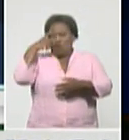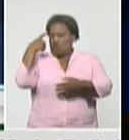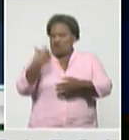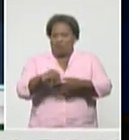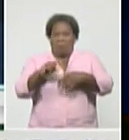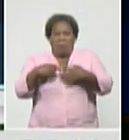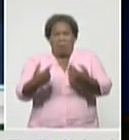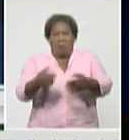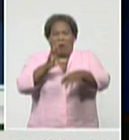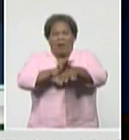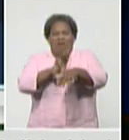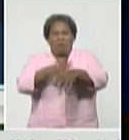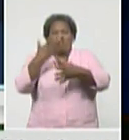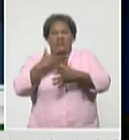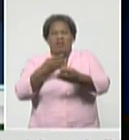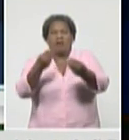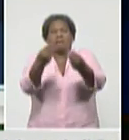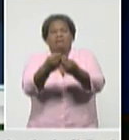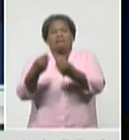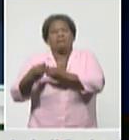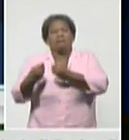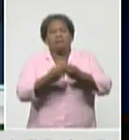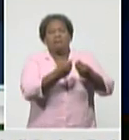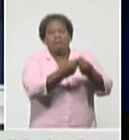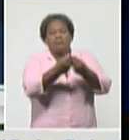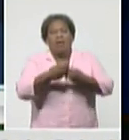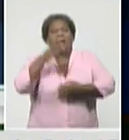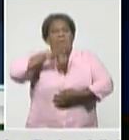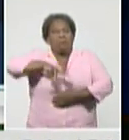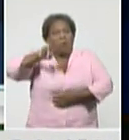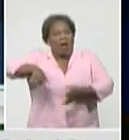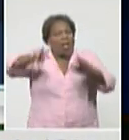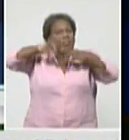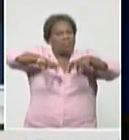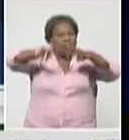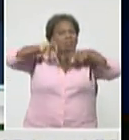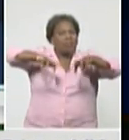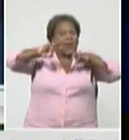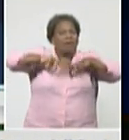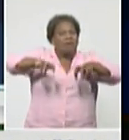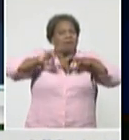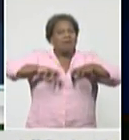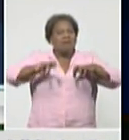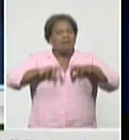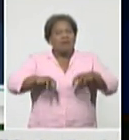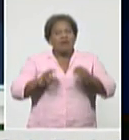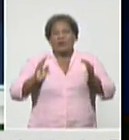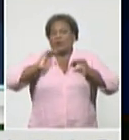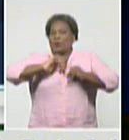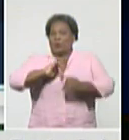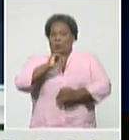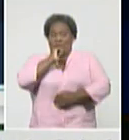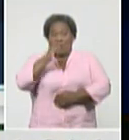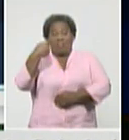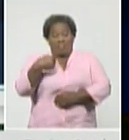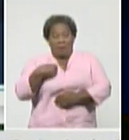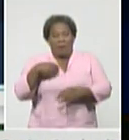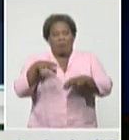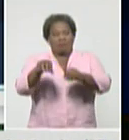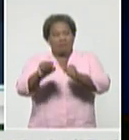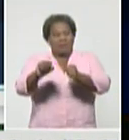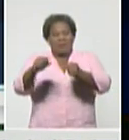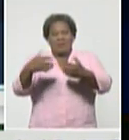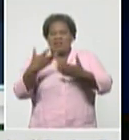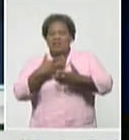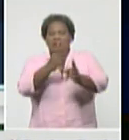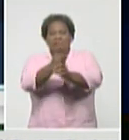fuente de infección, se busca, se trata de investigar y en este caso no tenemos duda de que debe aparecer. De todas formas, en Cuba